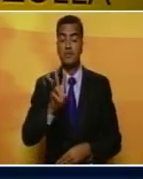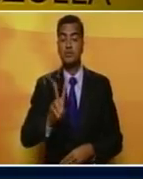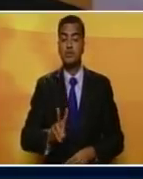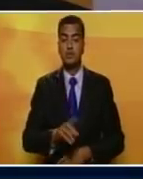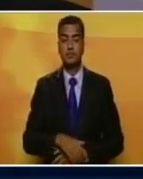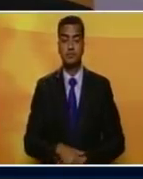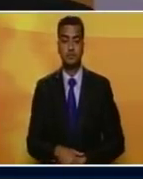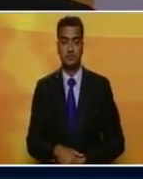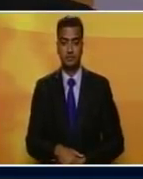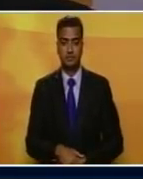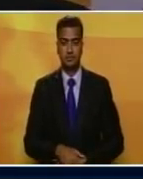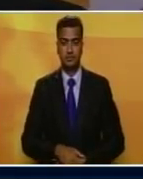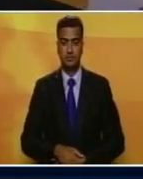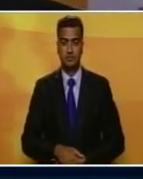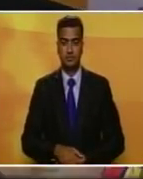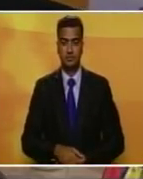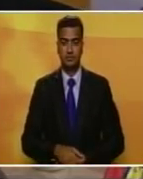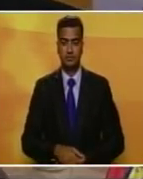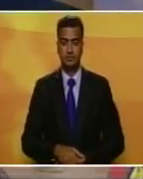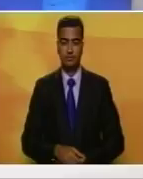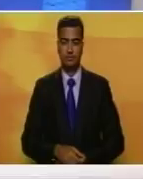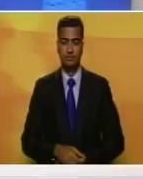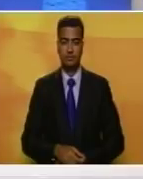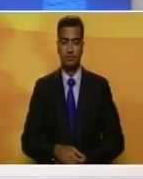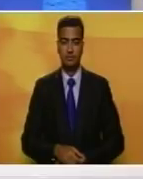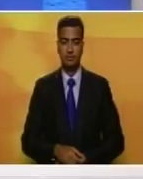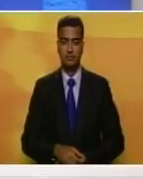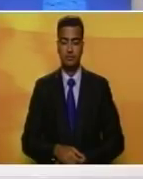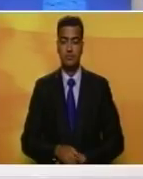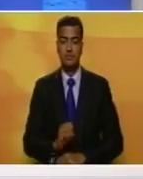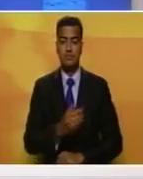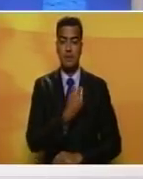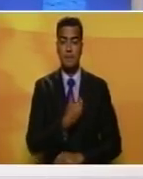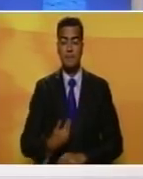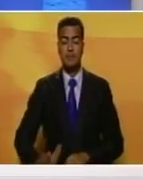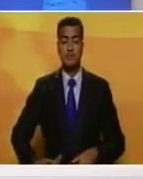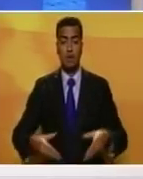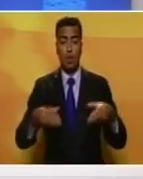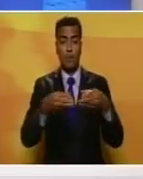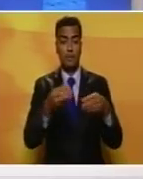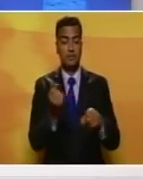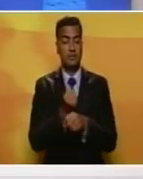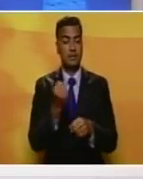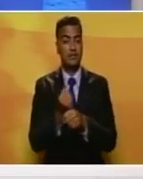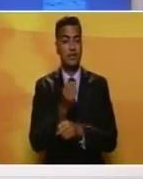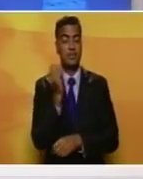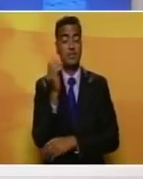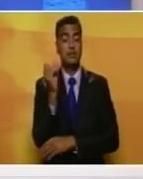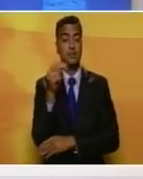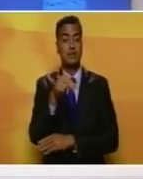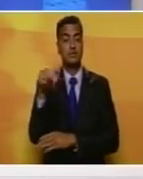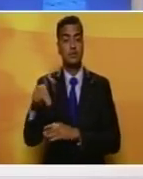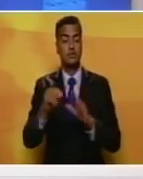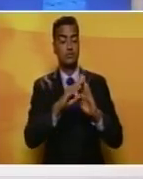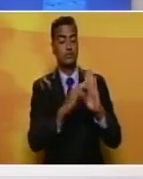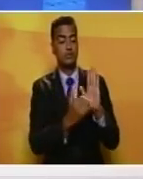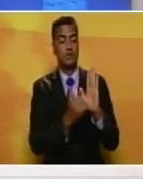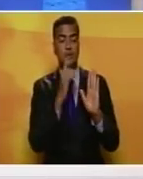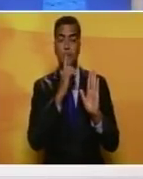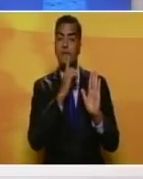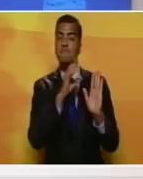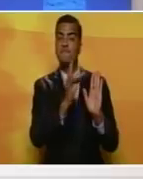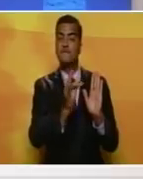se lleve su tiempo, Dastis explicó que es prematuro pensar en un sustituto de Silva a corto plazo y afirmó no es seguro